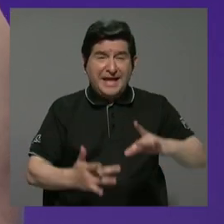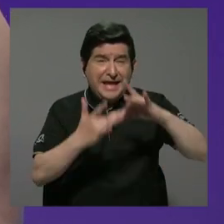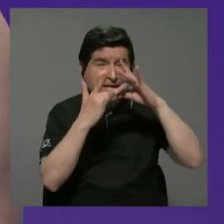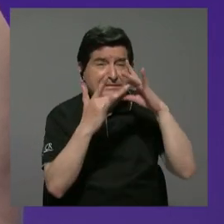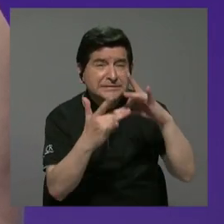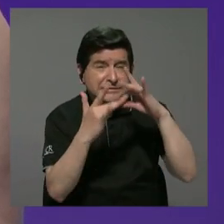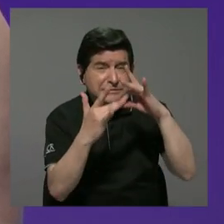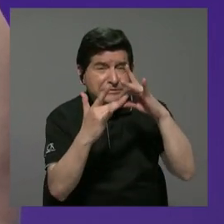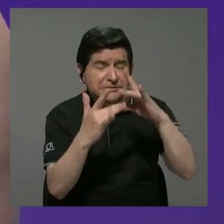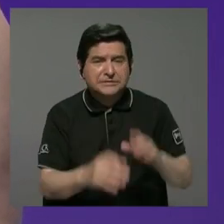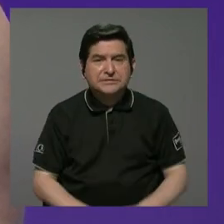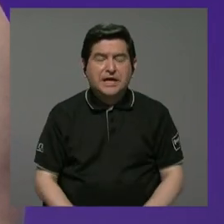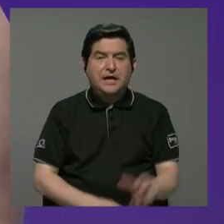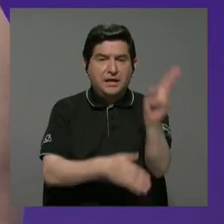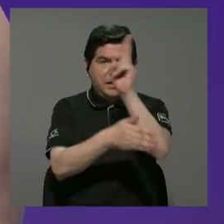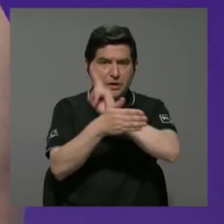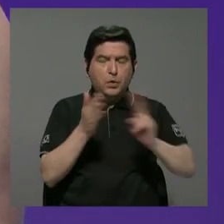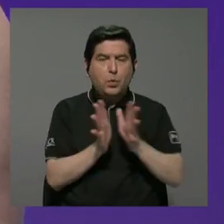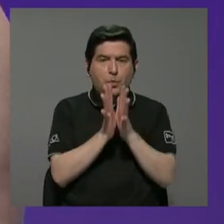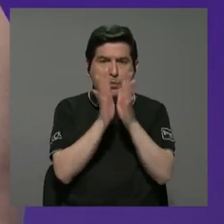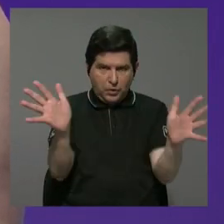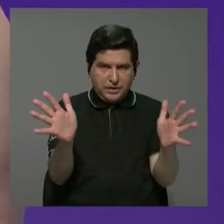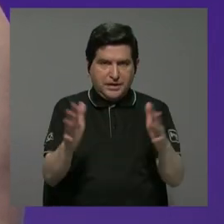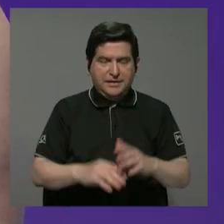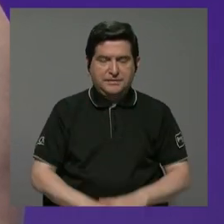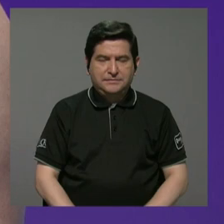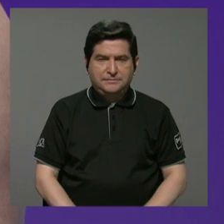bueno, la que tiene que ver con las universidades públicas, que